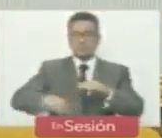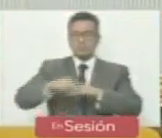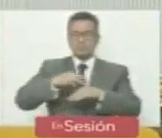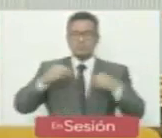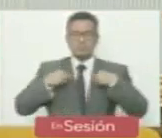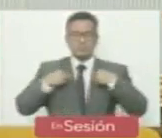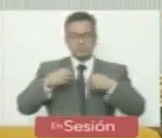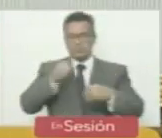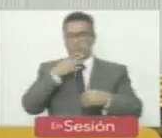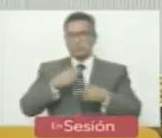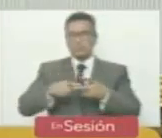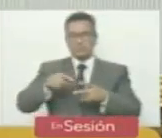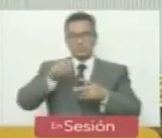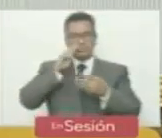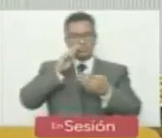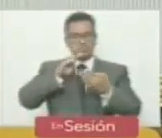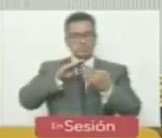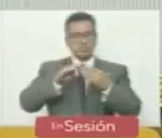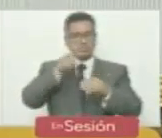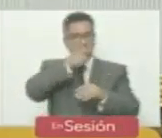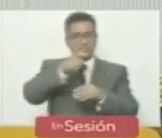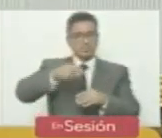de los Pueblos Indígenas.